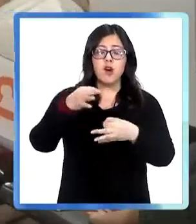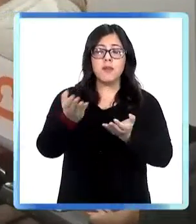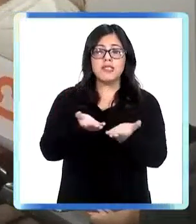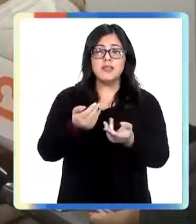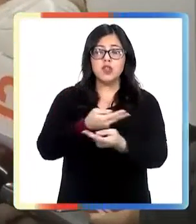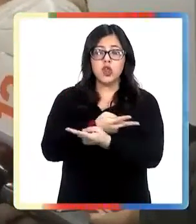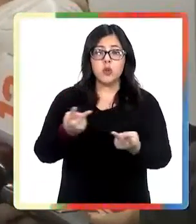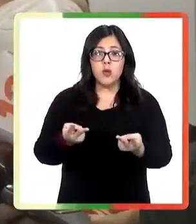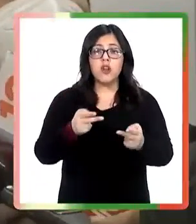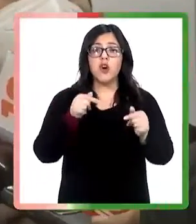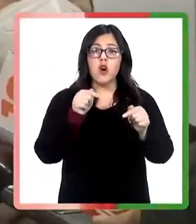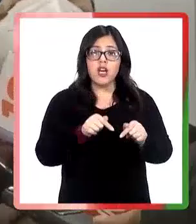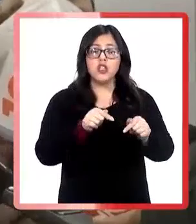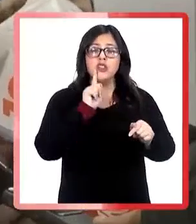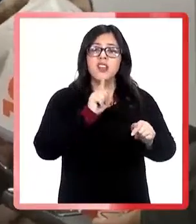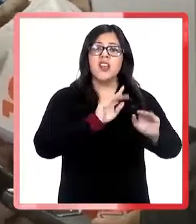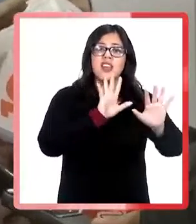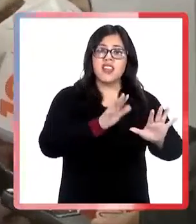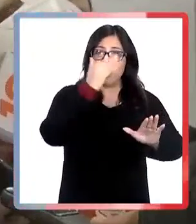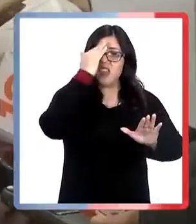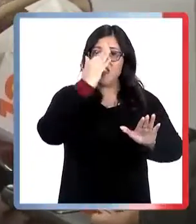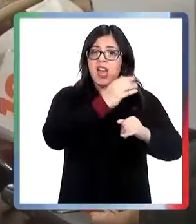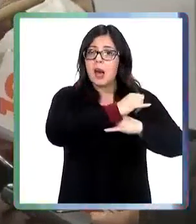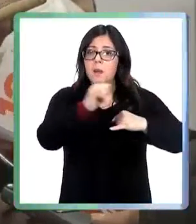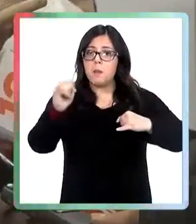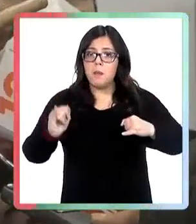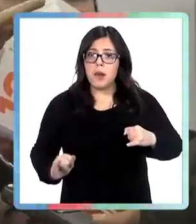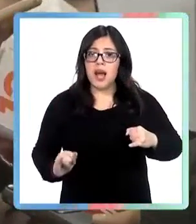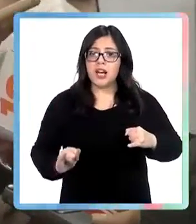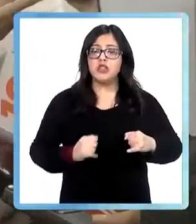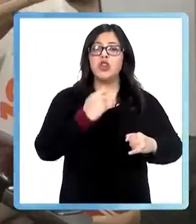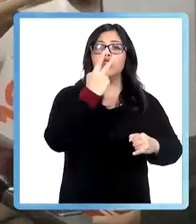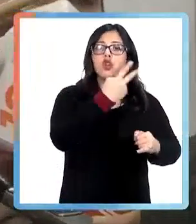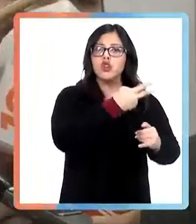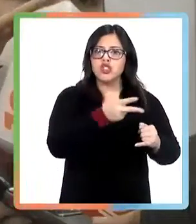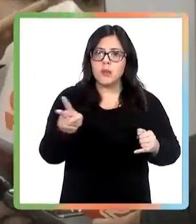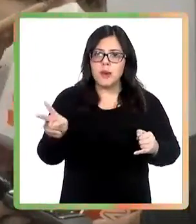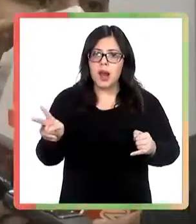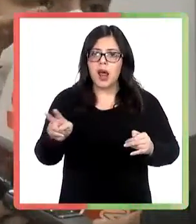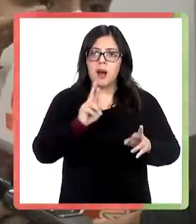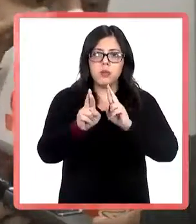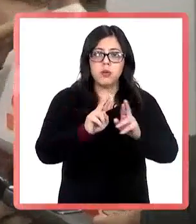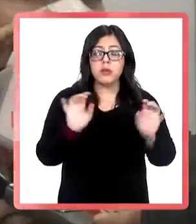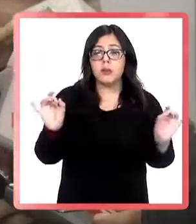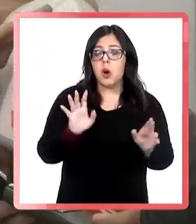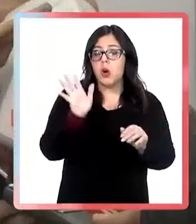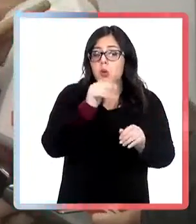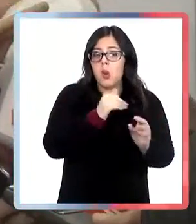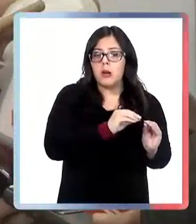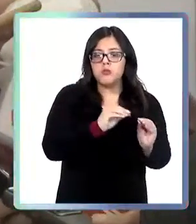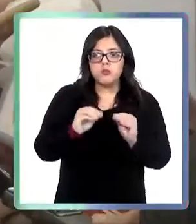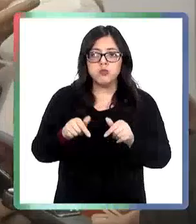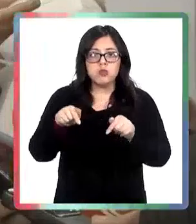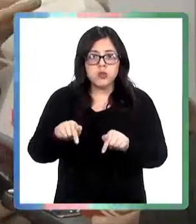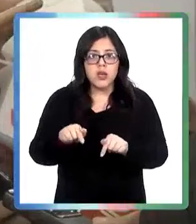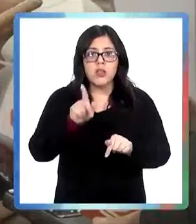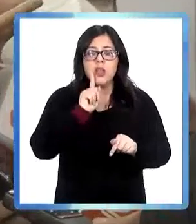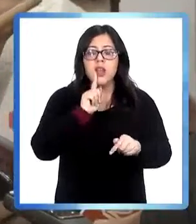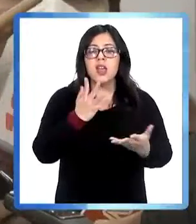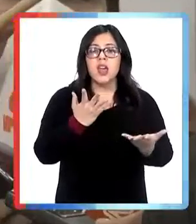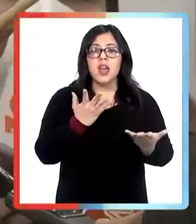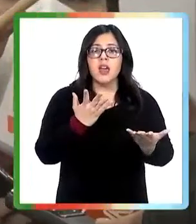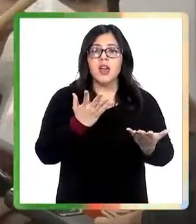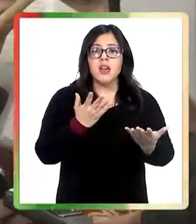un informe a un servicio público, ese servicio tiene 10 días hábiles, es decir, 2 semanas para responder, si es que no pide prórroga. Por lo tanto, ahí ya